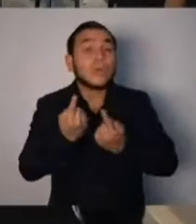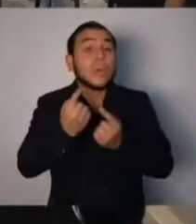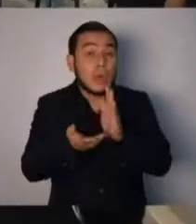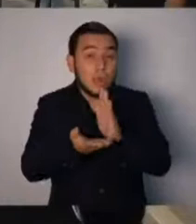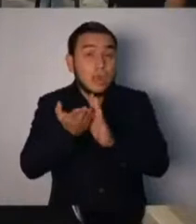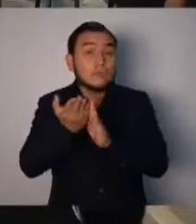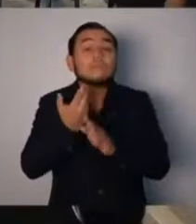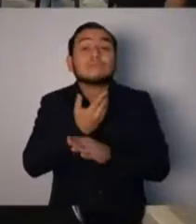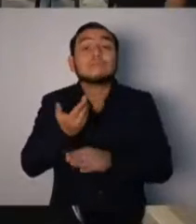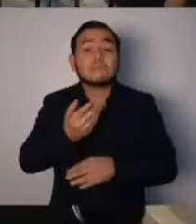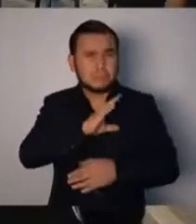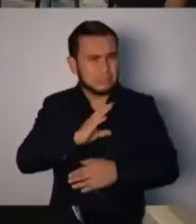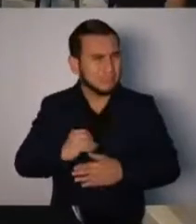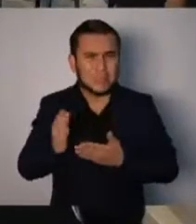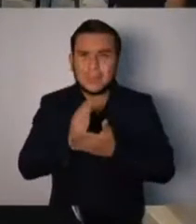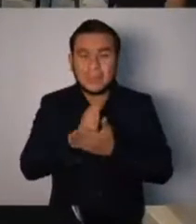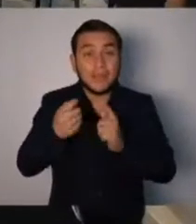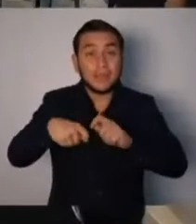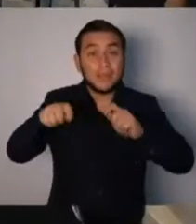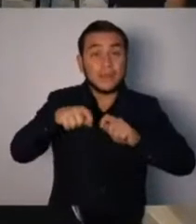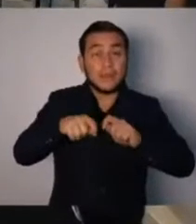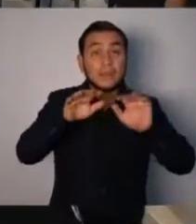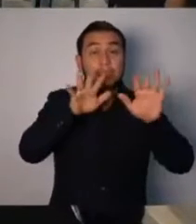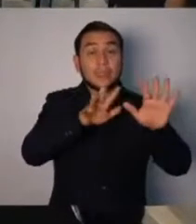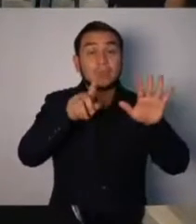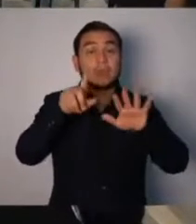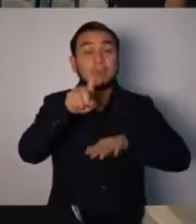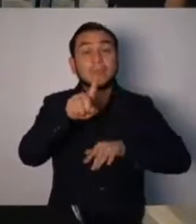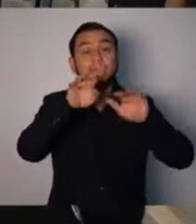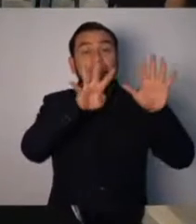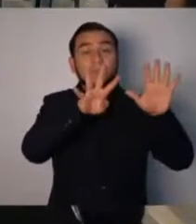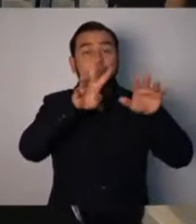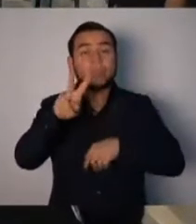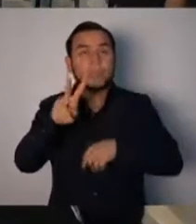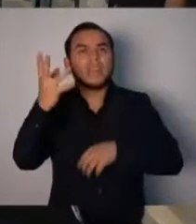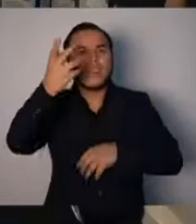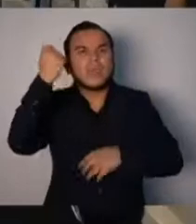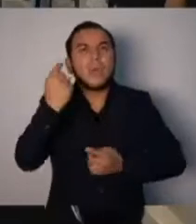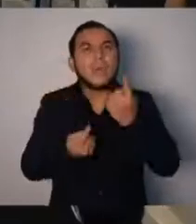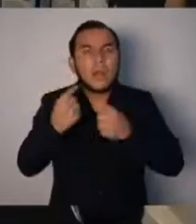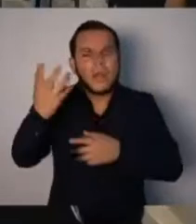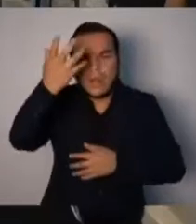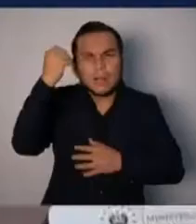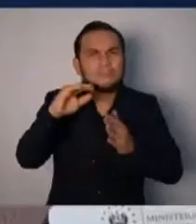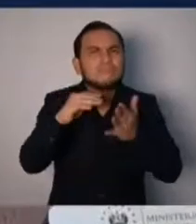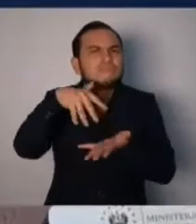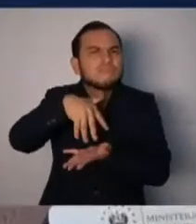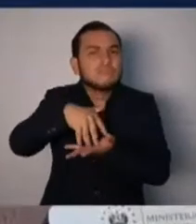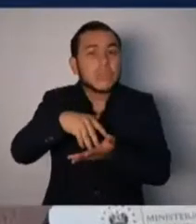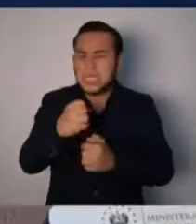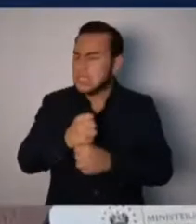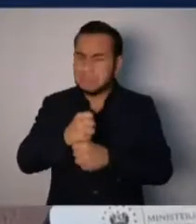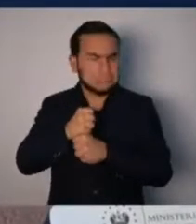acuerdos de paz a el pueblo salvadoreño fueron firmados el 16 de 2.992 que ganaron que ganó el pueblo salvadoreño tuvimos seguridad